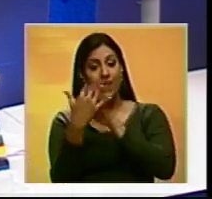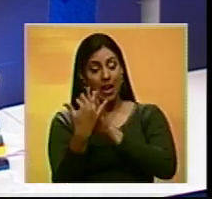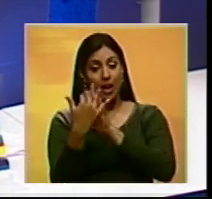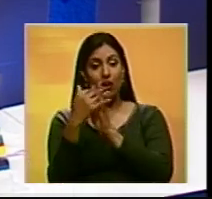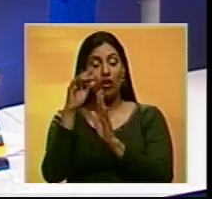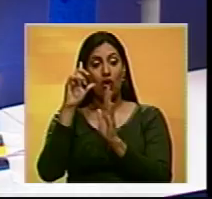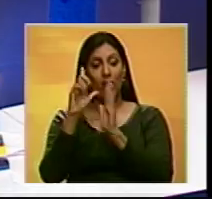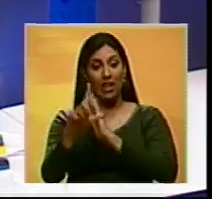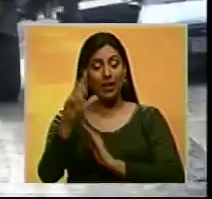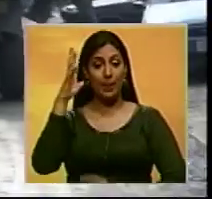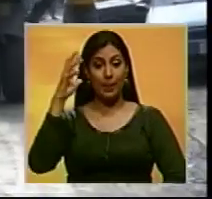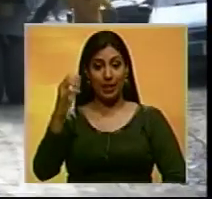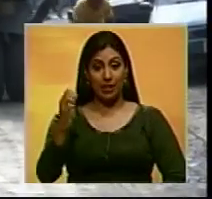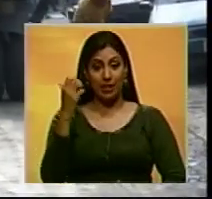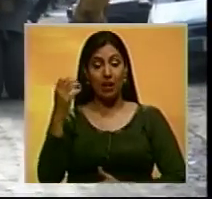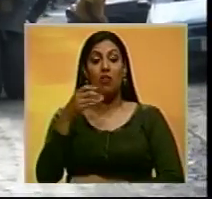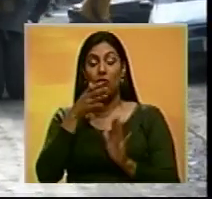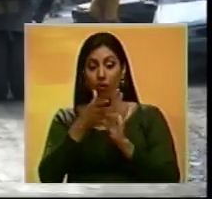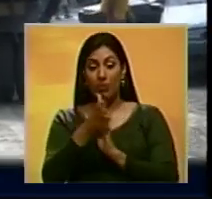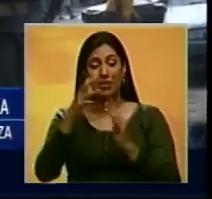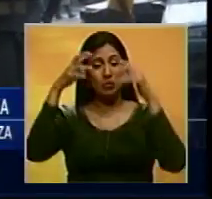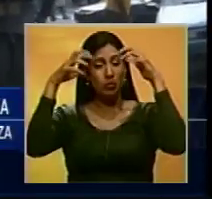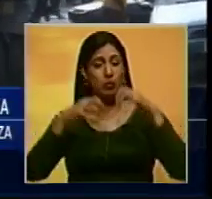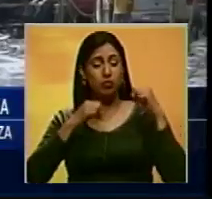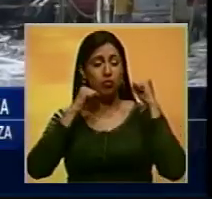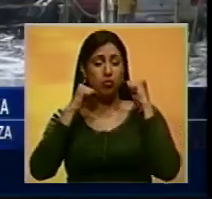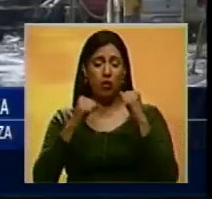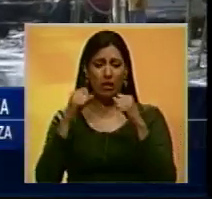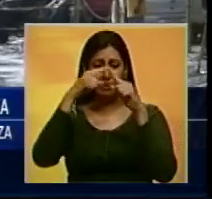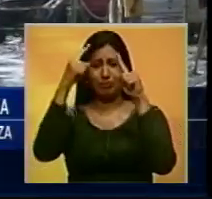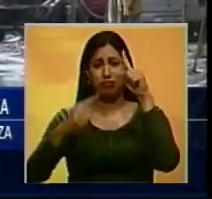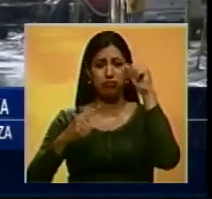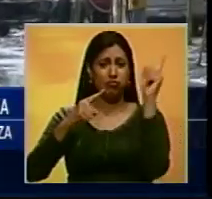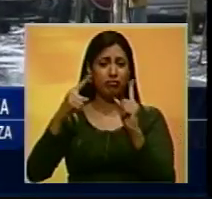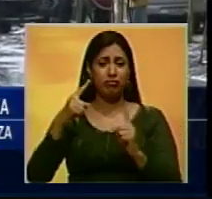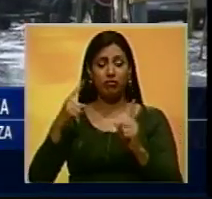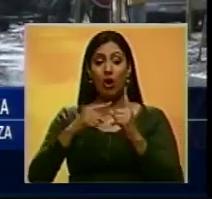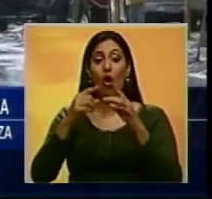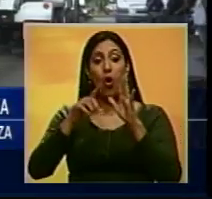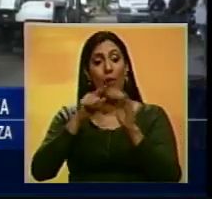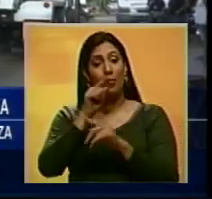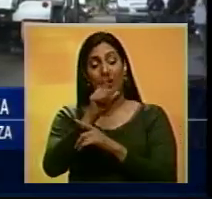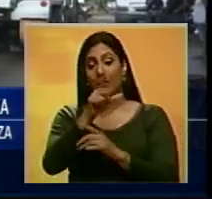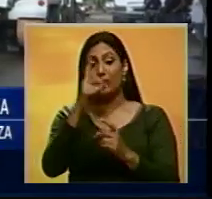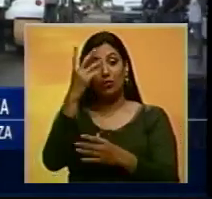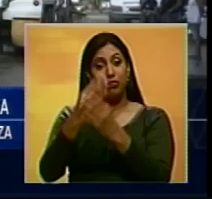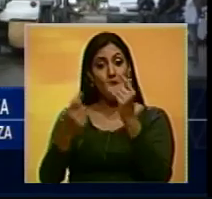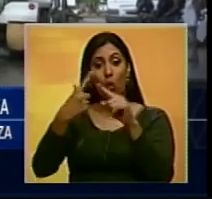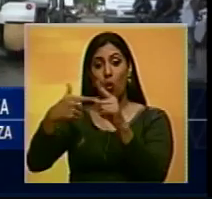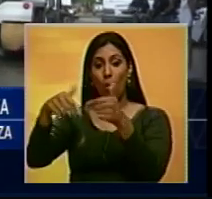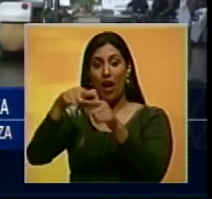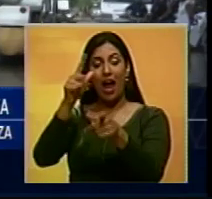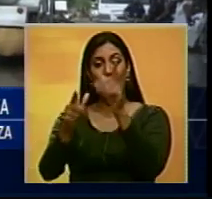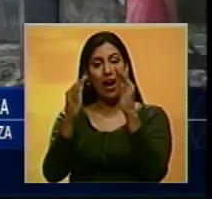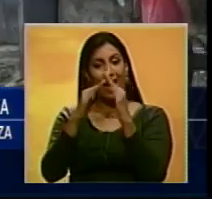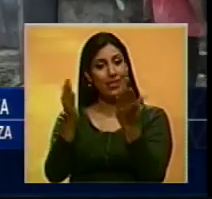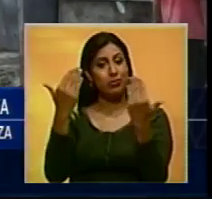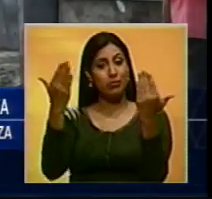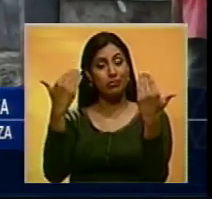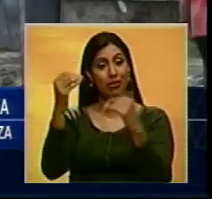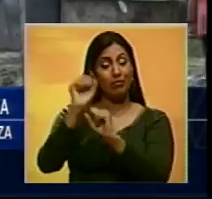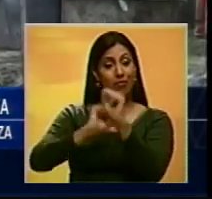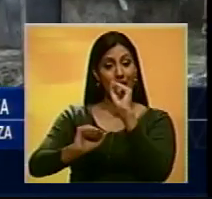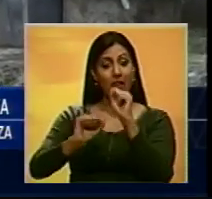Línea de Petare. El funcionario aseguró que las precipitaciones con descargas eléctricas obligaron a desalojar preventivamente algunas viviendas del